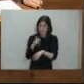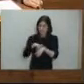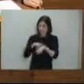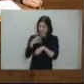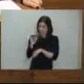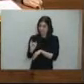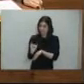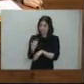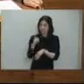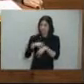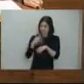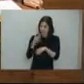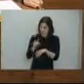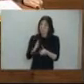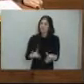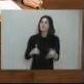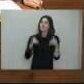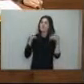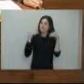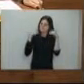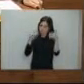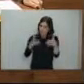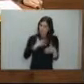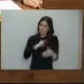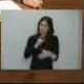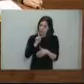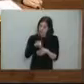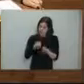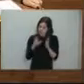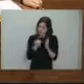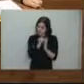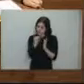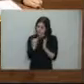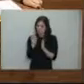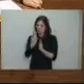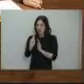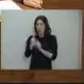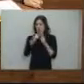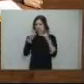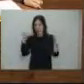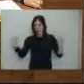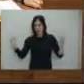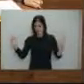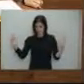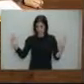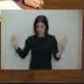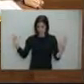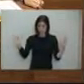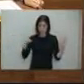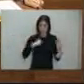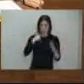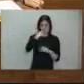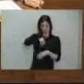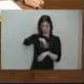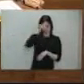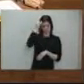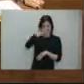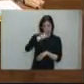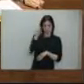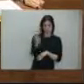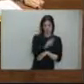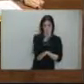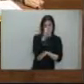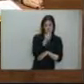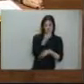de tener una prórroga de un mes y no de 12. Nosotros creemos que es mejor tener una prórroga de un mes o de